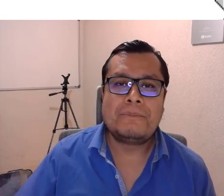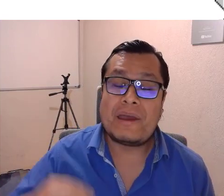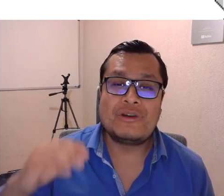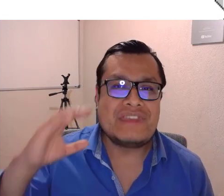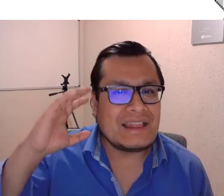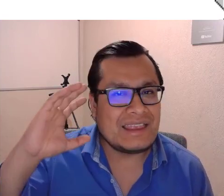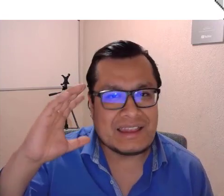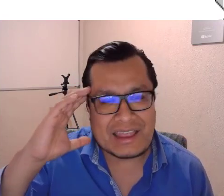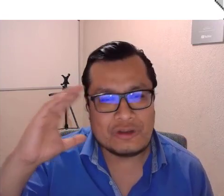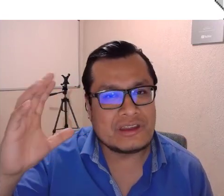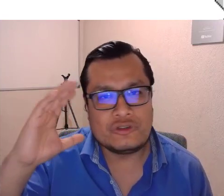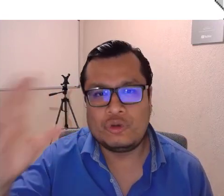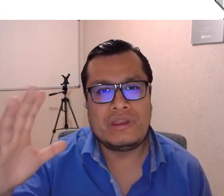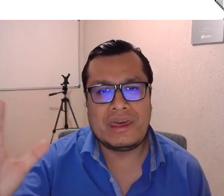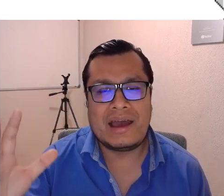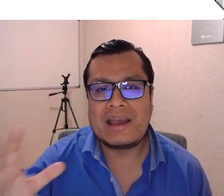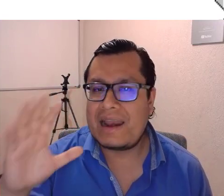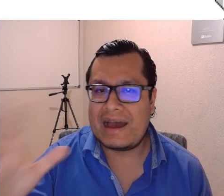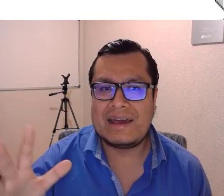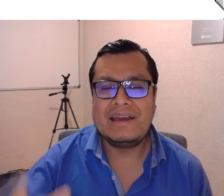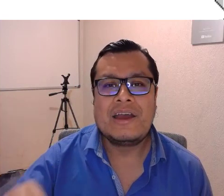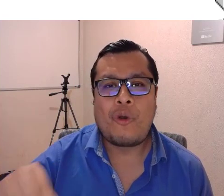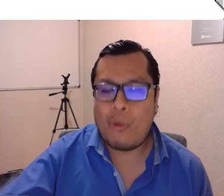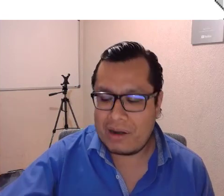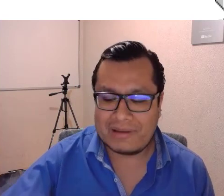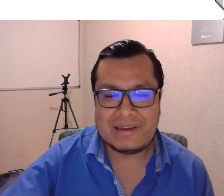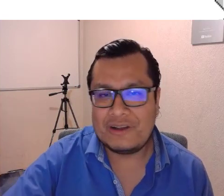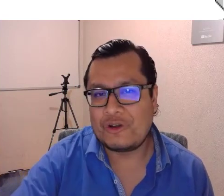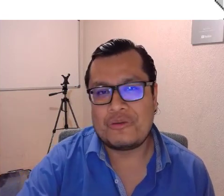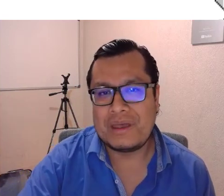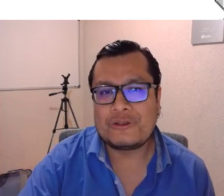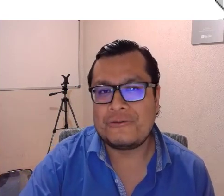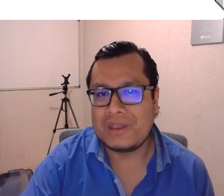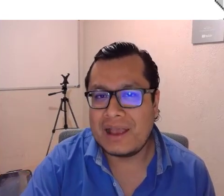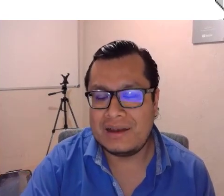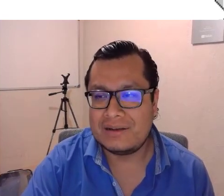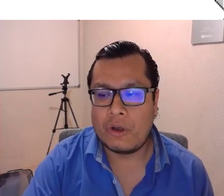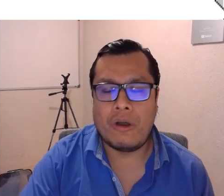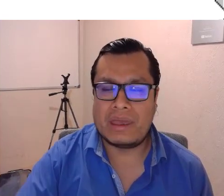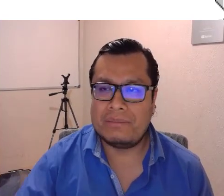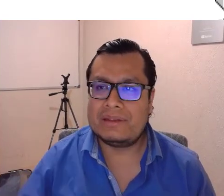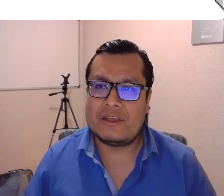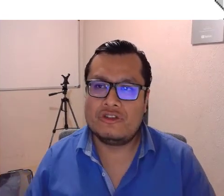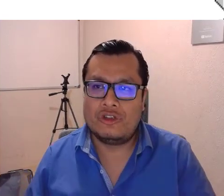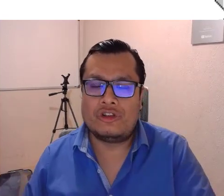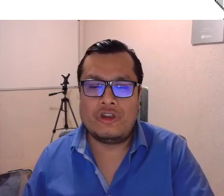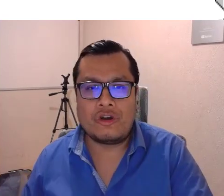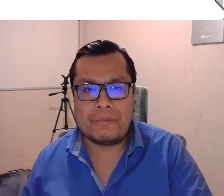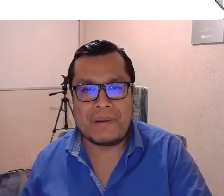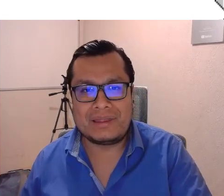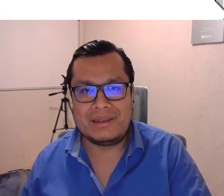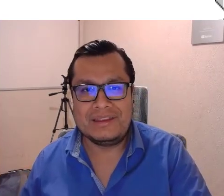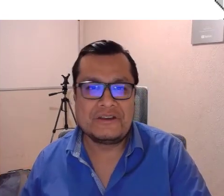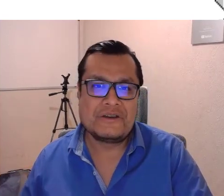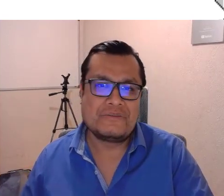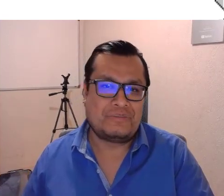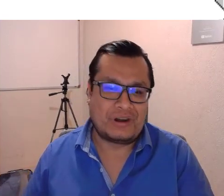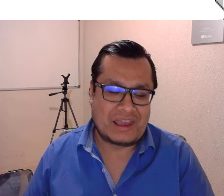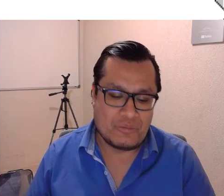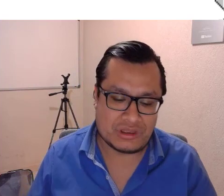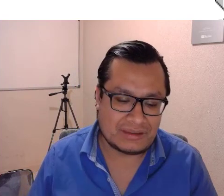pero ya tienen ellos en su idea clara cuál va a ser el documento final obviamente no nos lo comparten